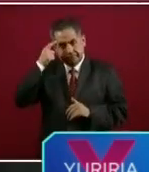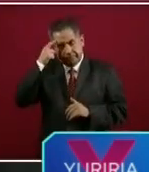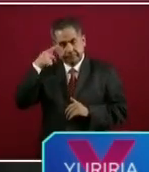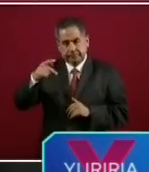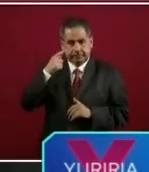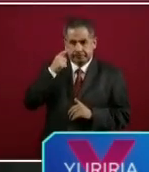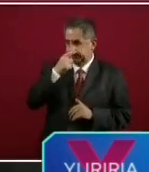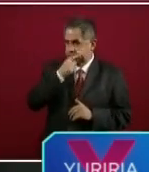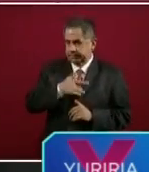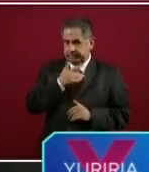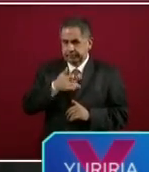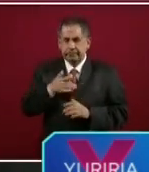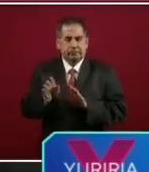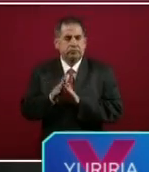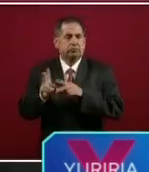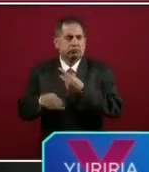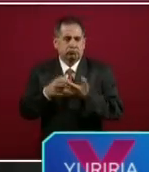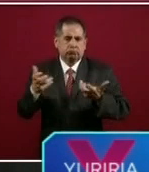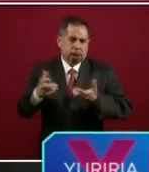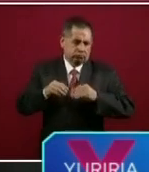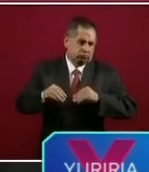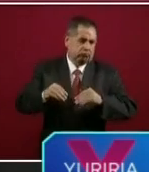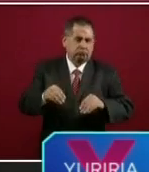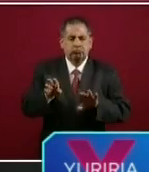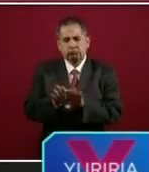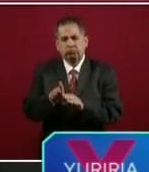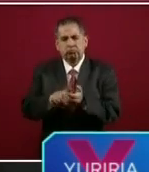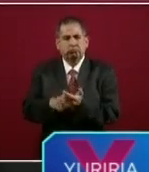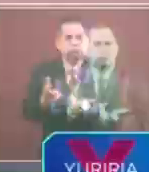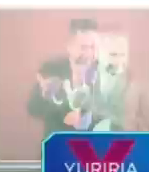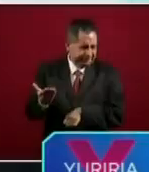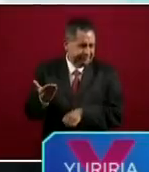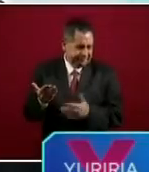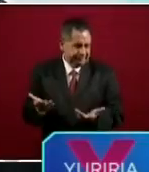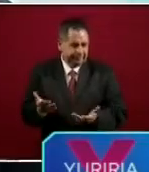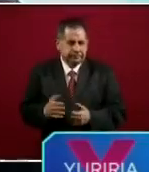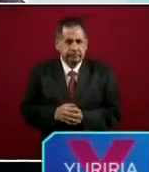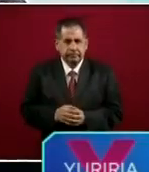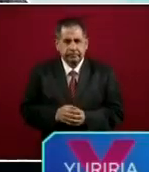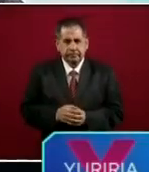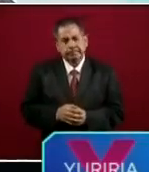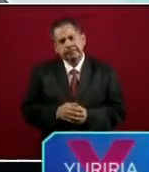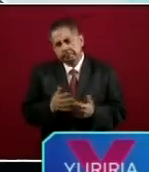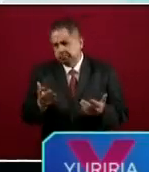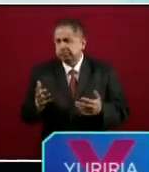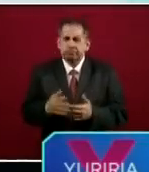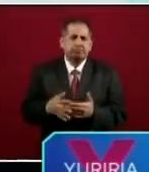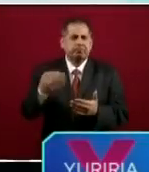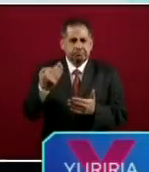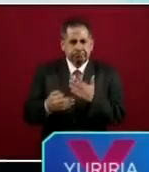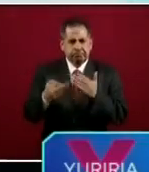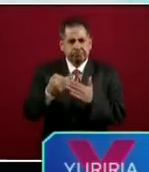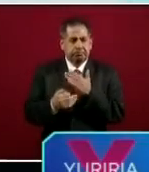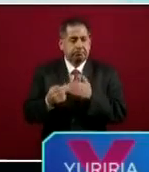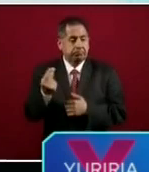Obrador garantizó que el elemento tendrá la protección necesaria. Si hace falta, se